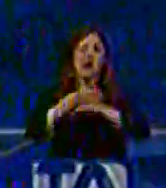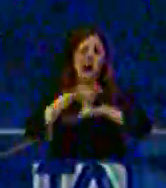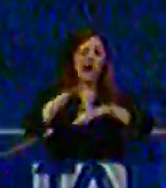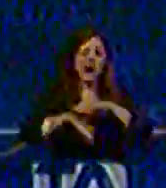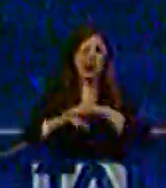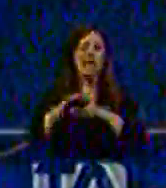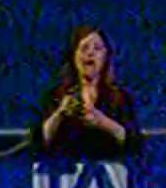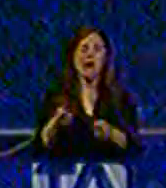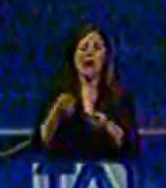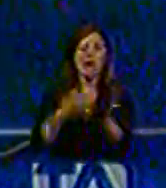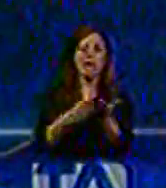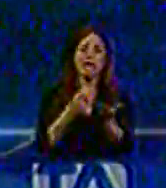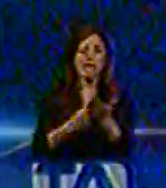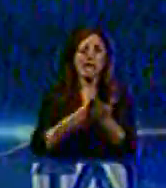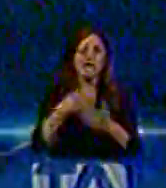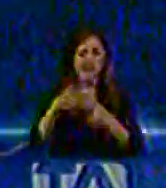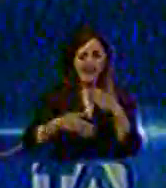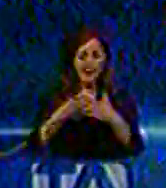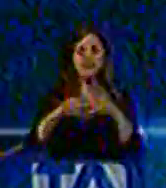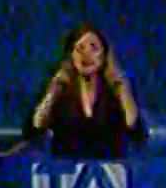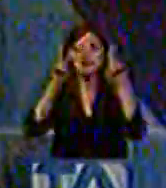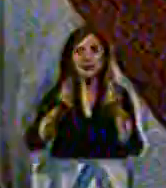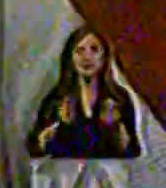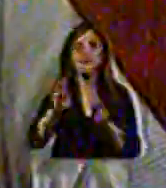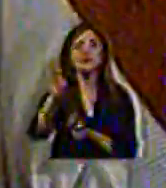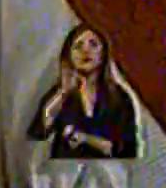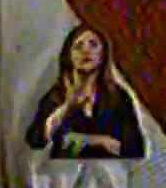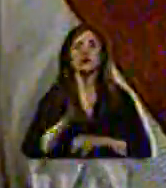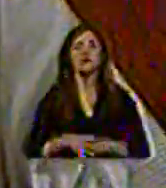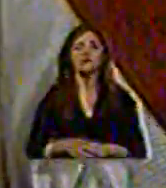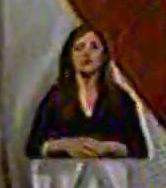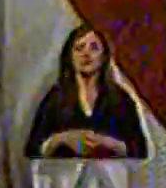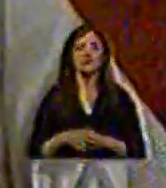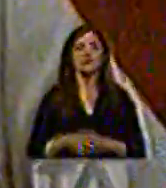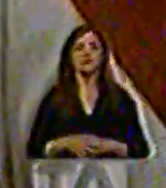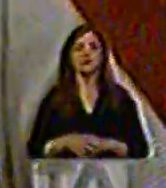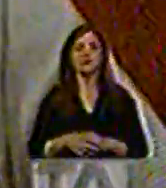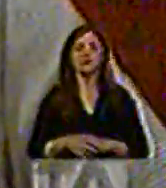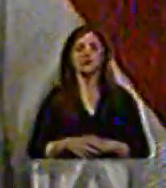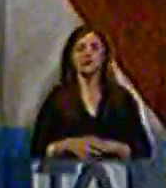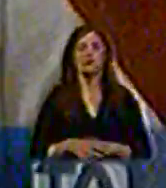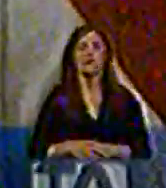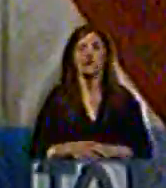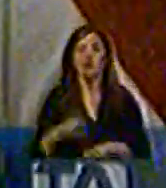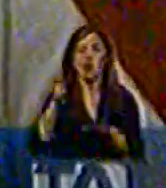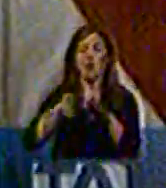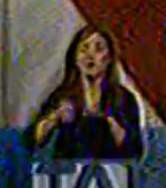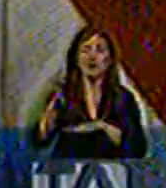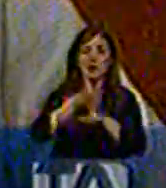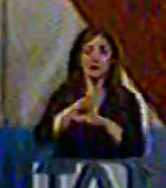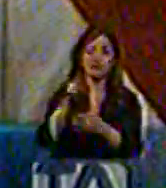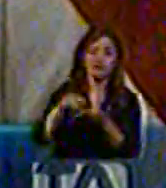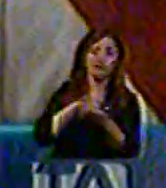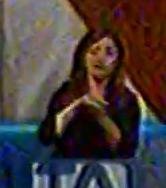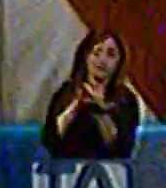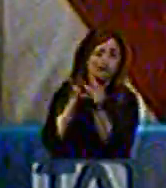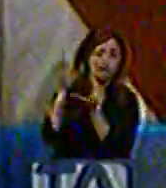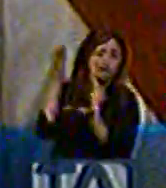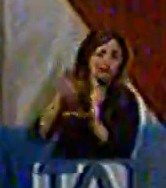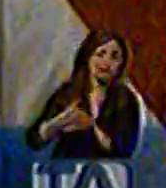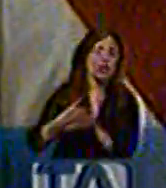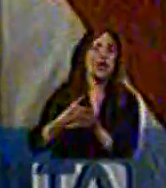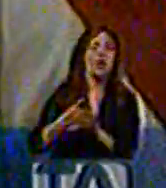y otras están en análisis en la sala de selección. Yo creo que antes de ser cesados, ellos deberían considerar